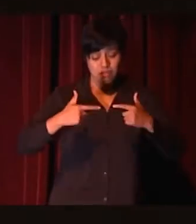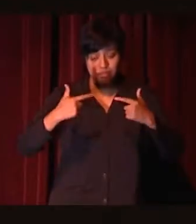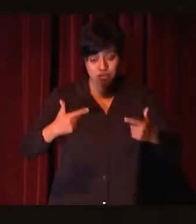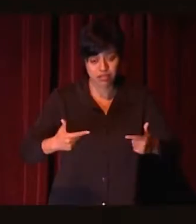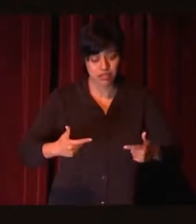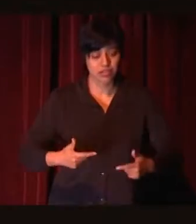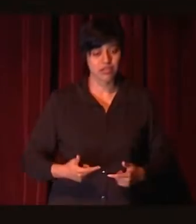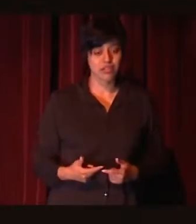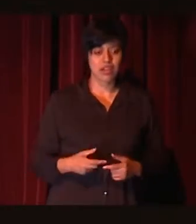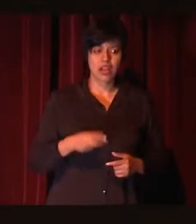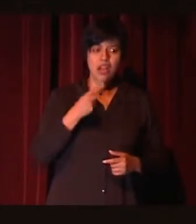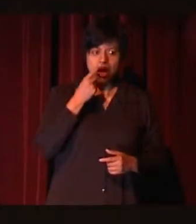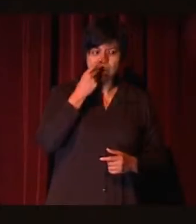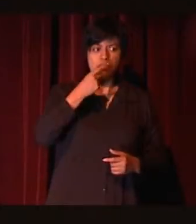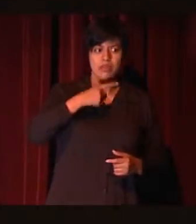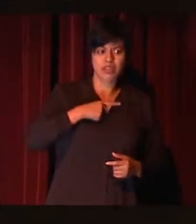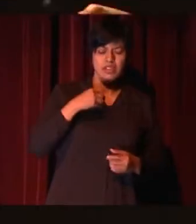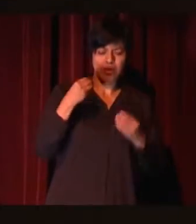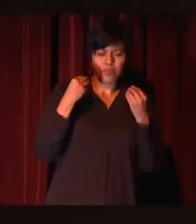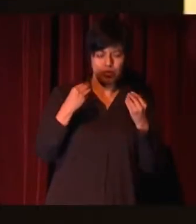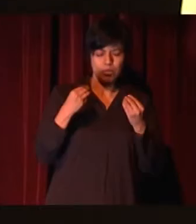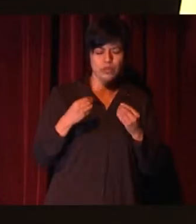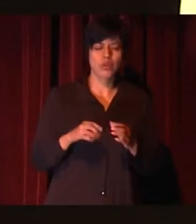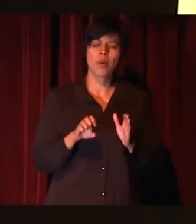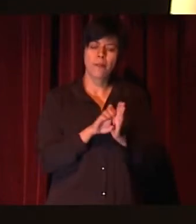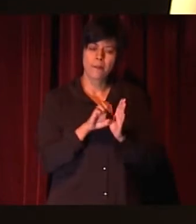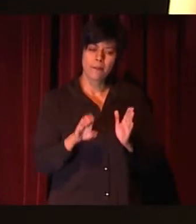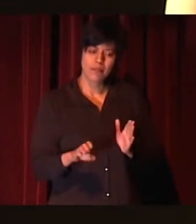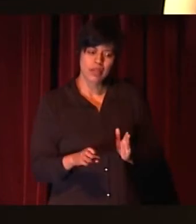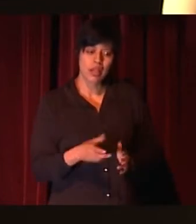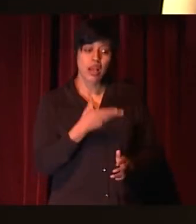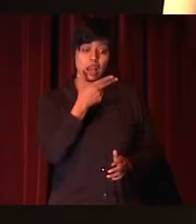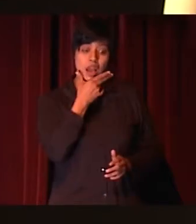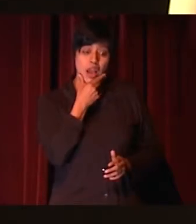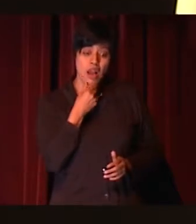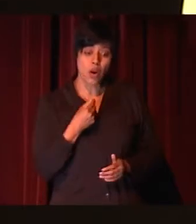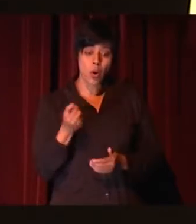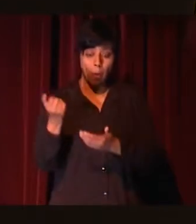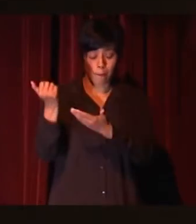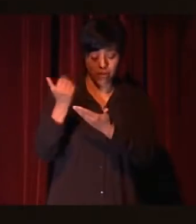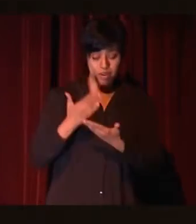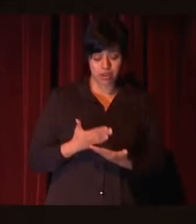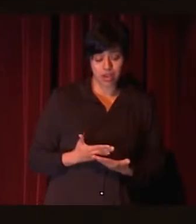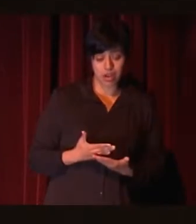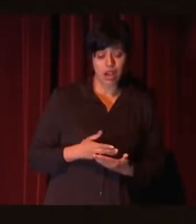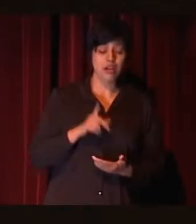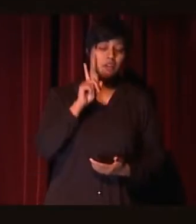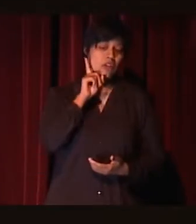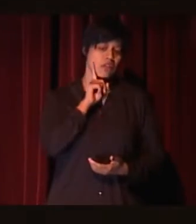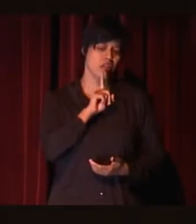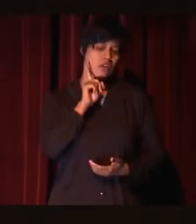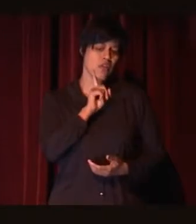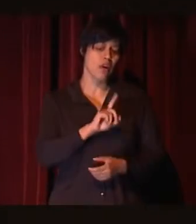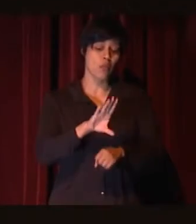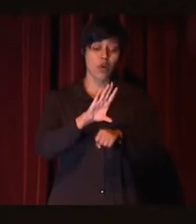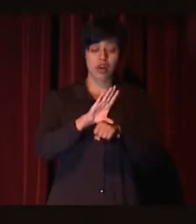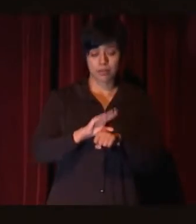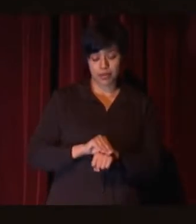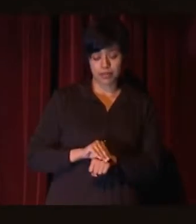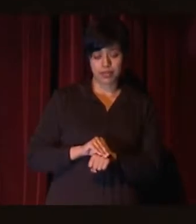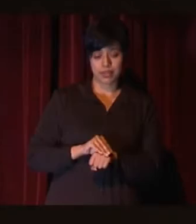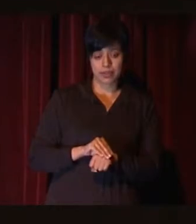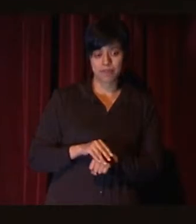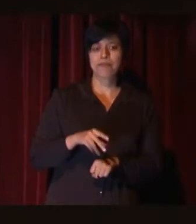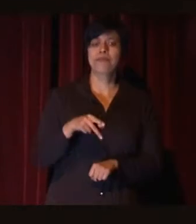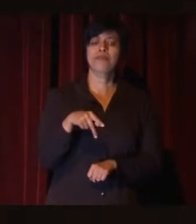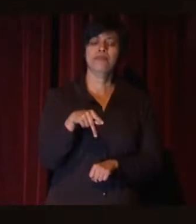uno de ellos que me decían mucho cuando crecía dice así el hombre llega hasta donde la mujer quiere y bueno a final de cuentas